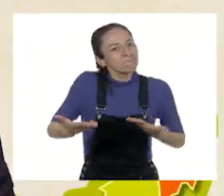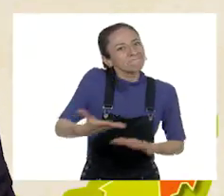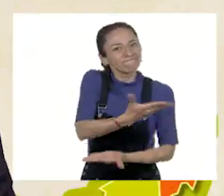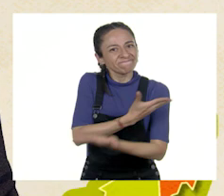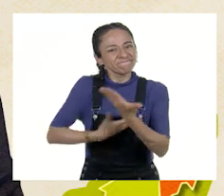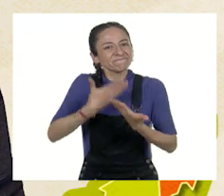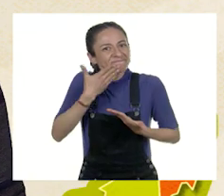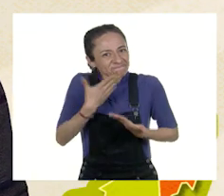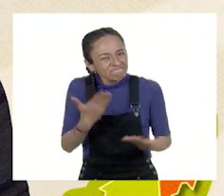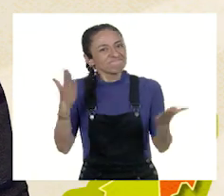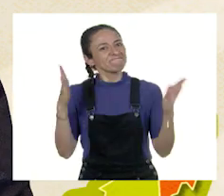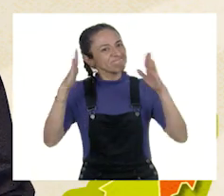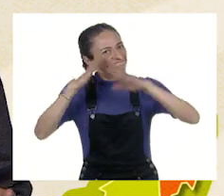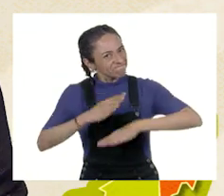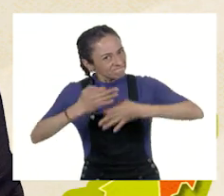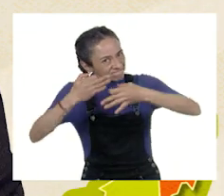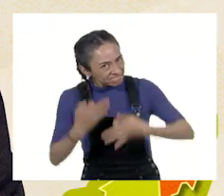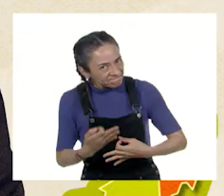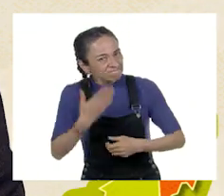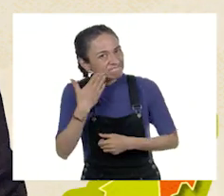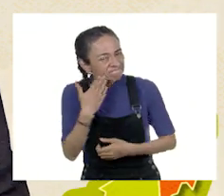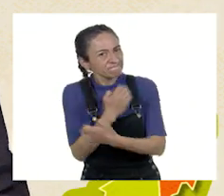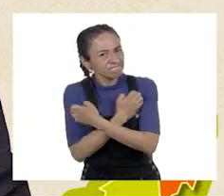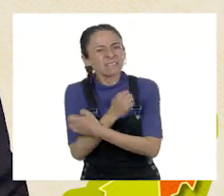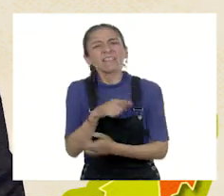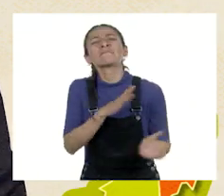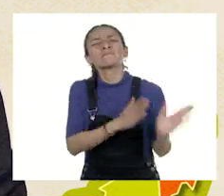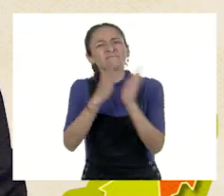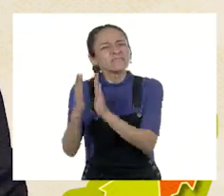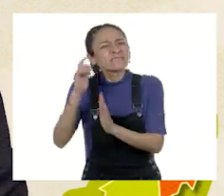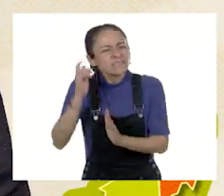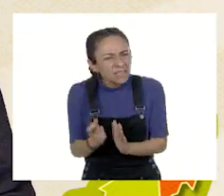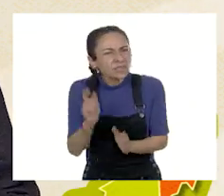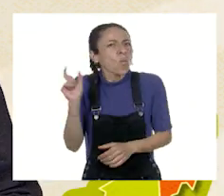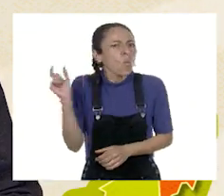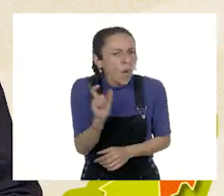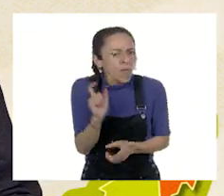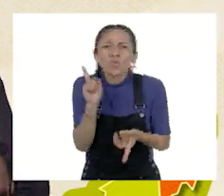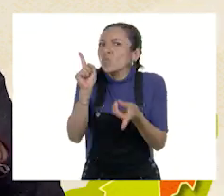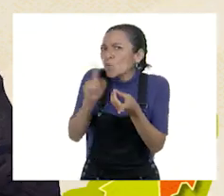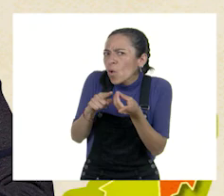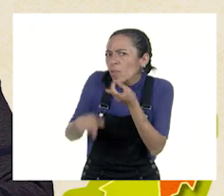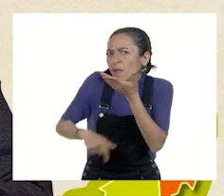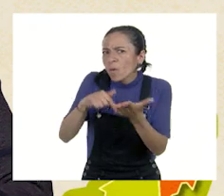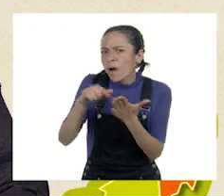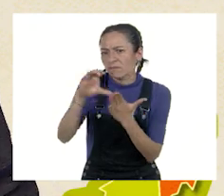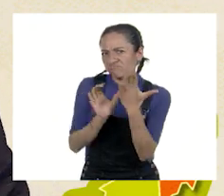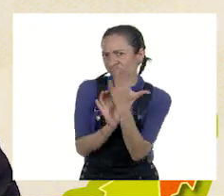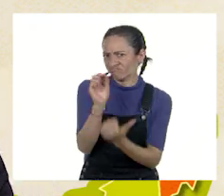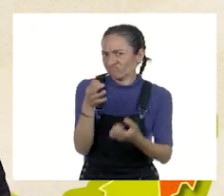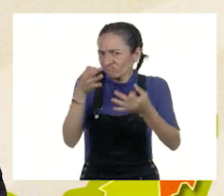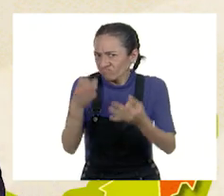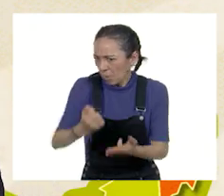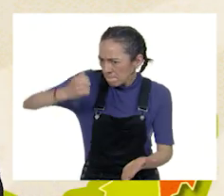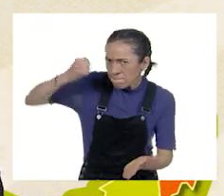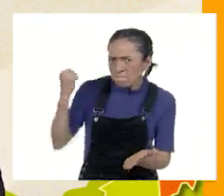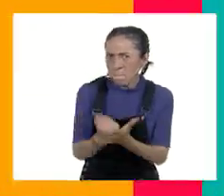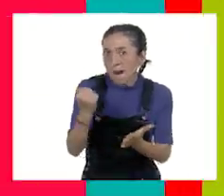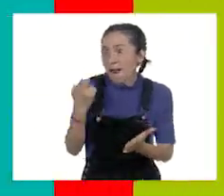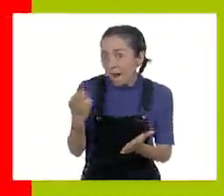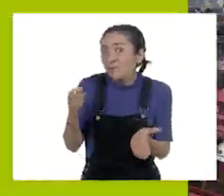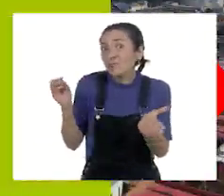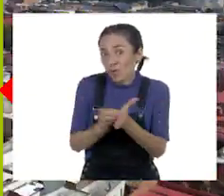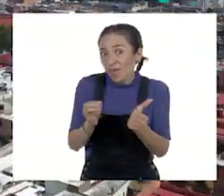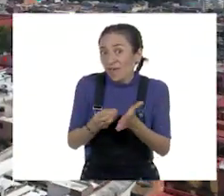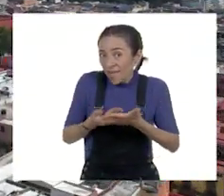relata cómo, dónde y cuándo se aprobó nuestra Constitución, la que nos rige hasta el día de hoy. ¡Vamos a verlo!